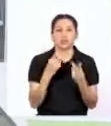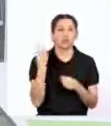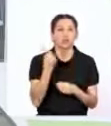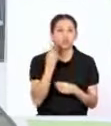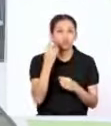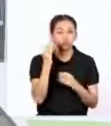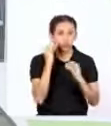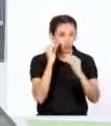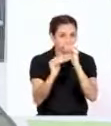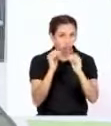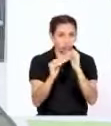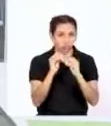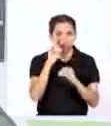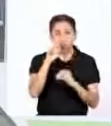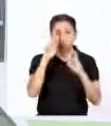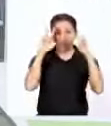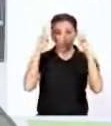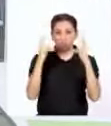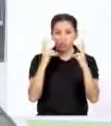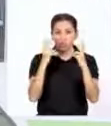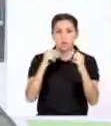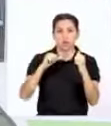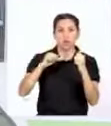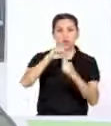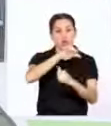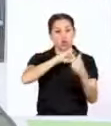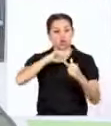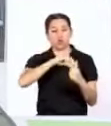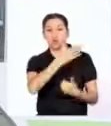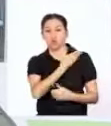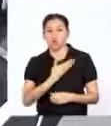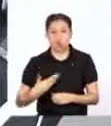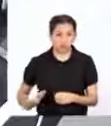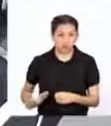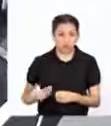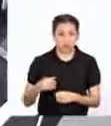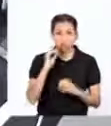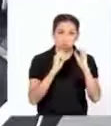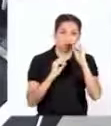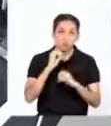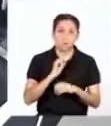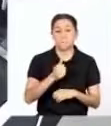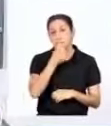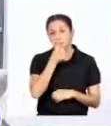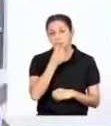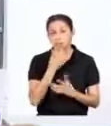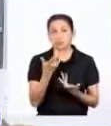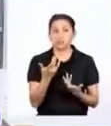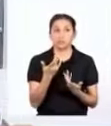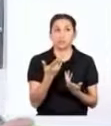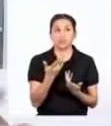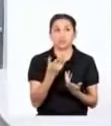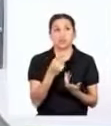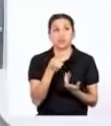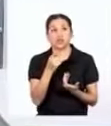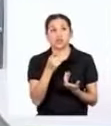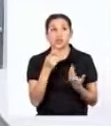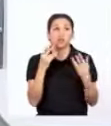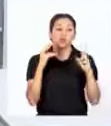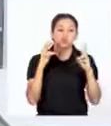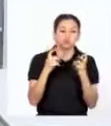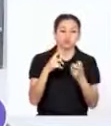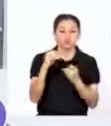refiere a solucionar un asunto público o privado. Pues, la discriminación